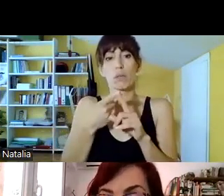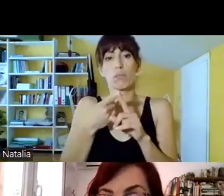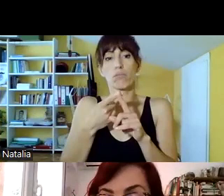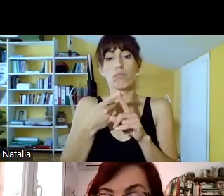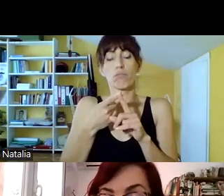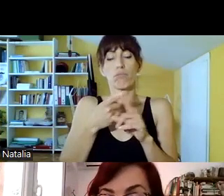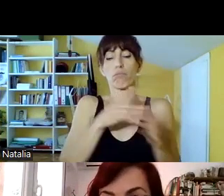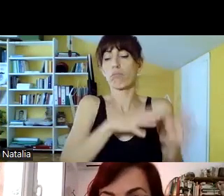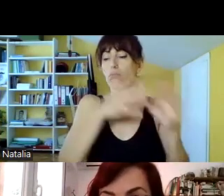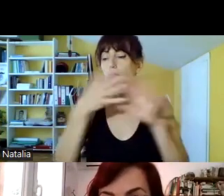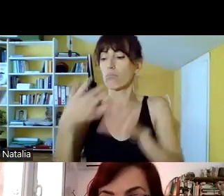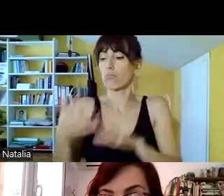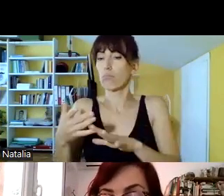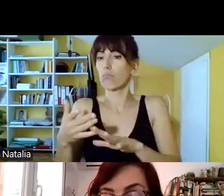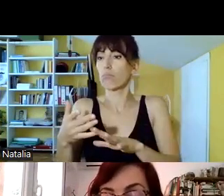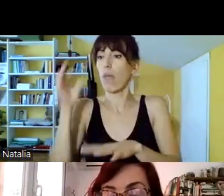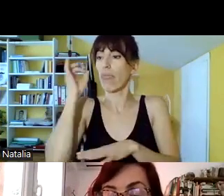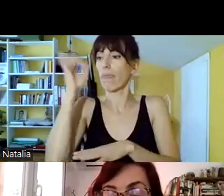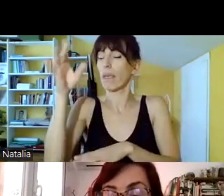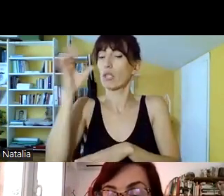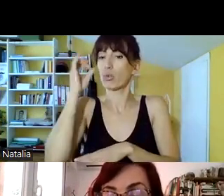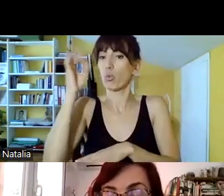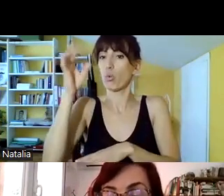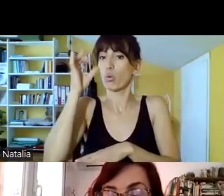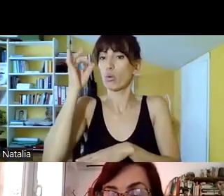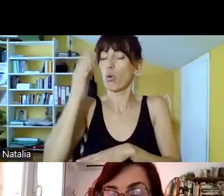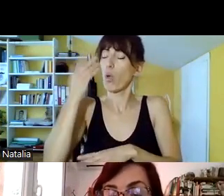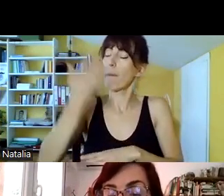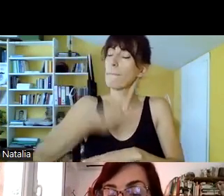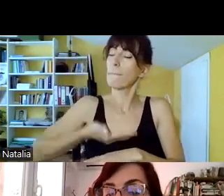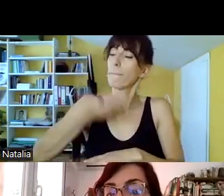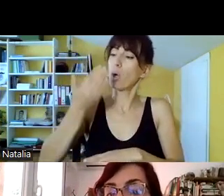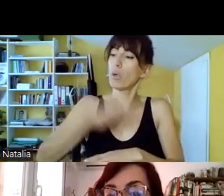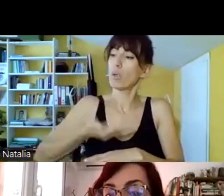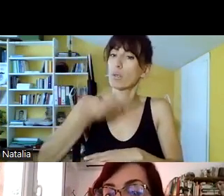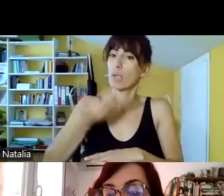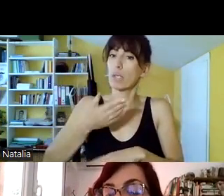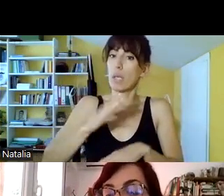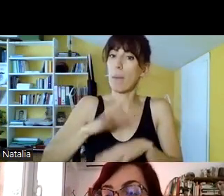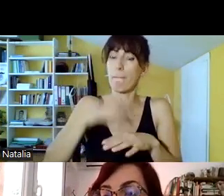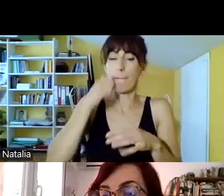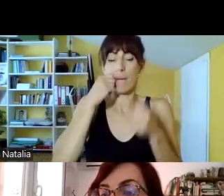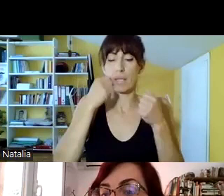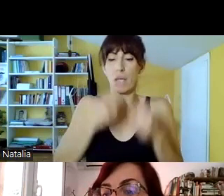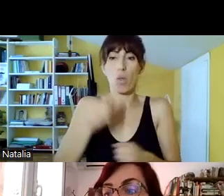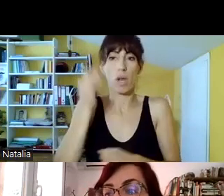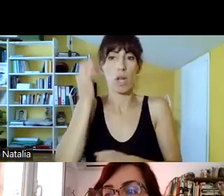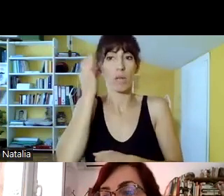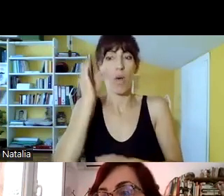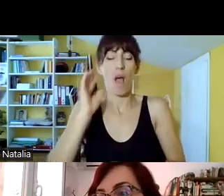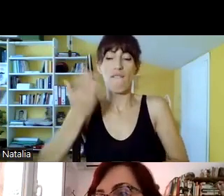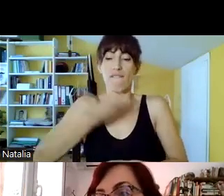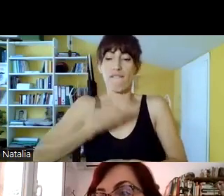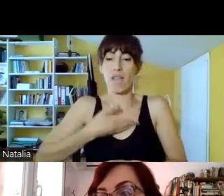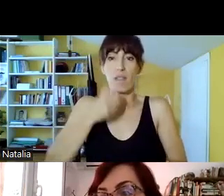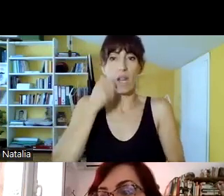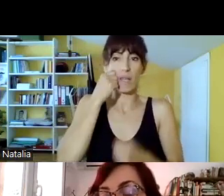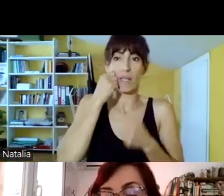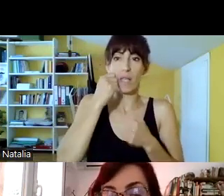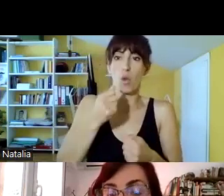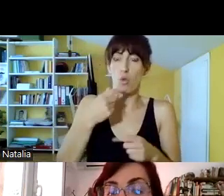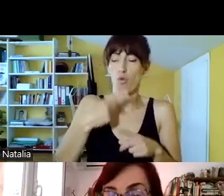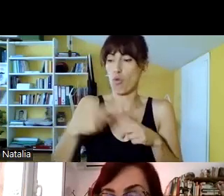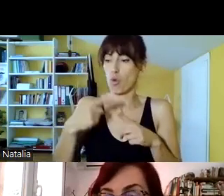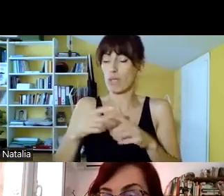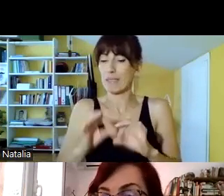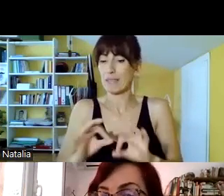trasladar este discurso, ¿no? de que lo importante para la salud de las mujeres y lo que afecta a la salud mental de las mujeres